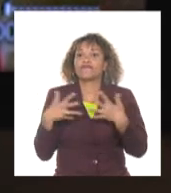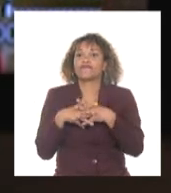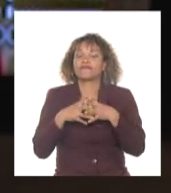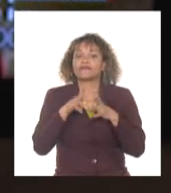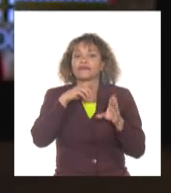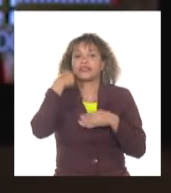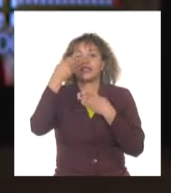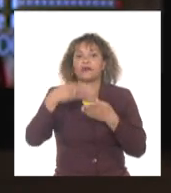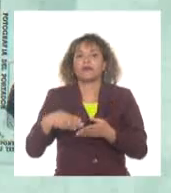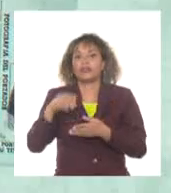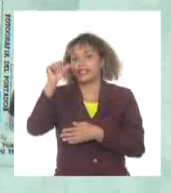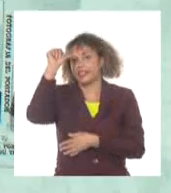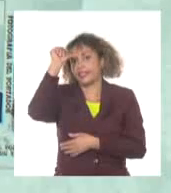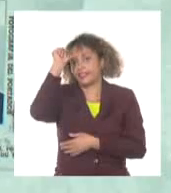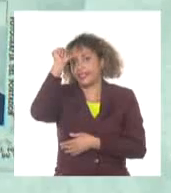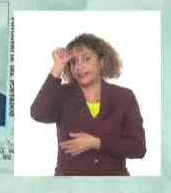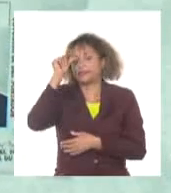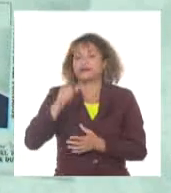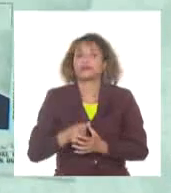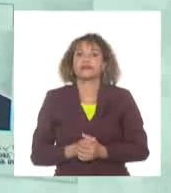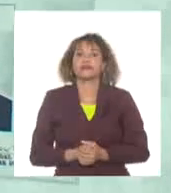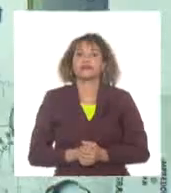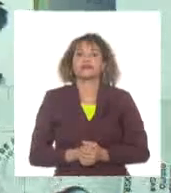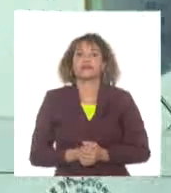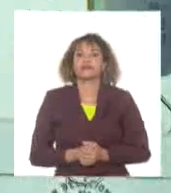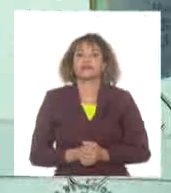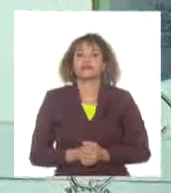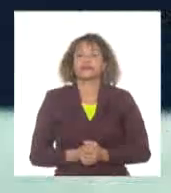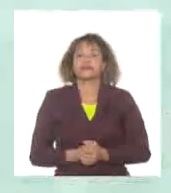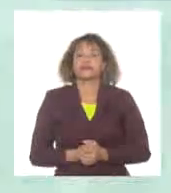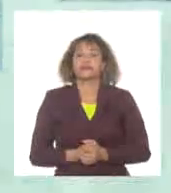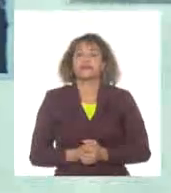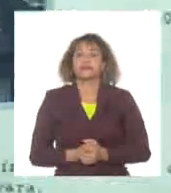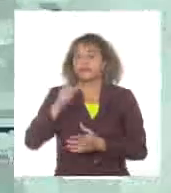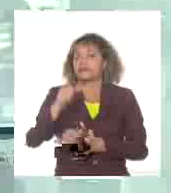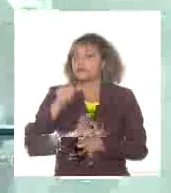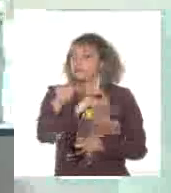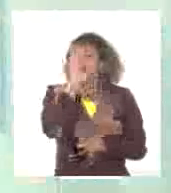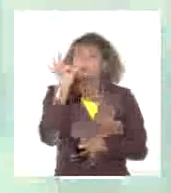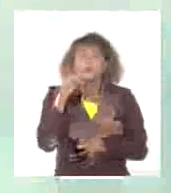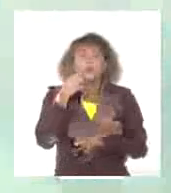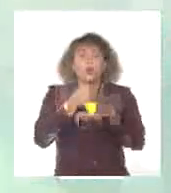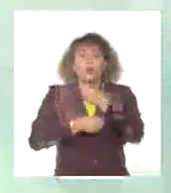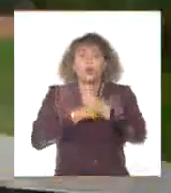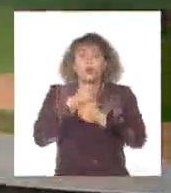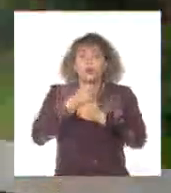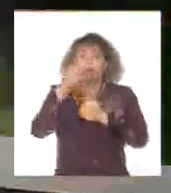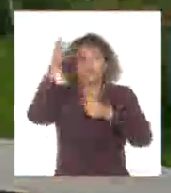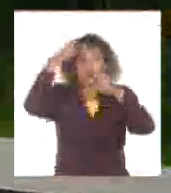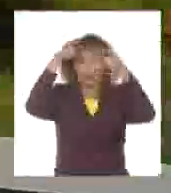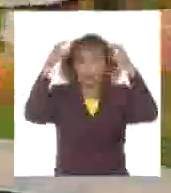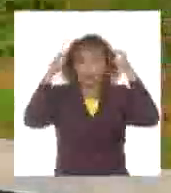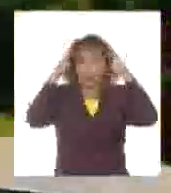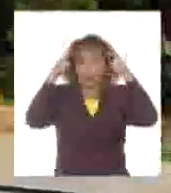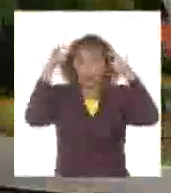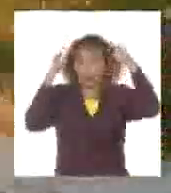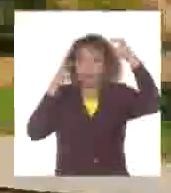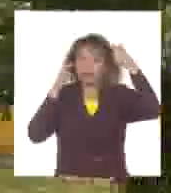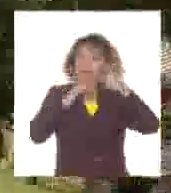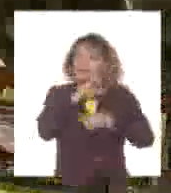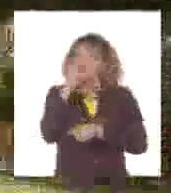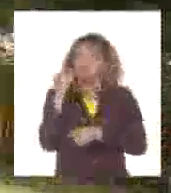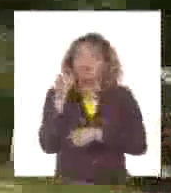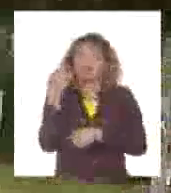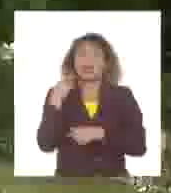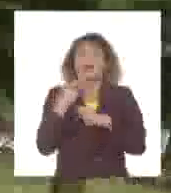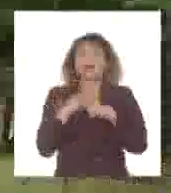la boina negra y la estrella en la frente, que por cierto nunca usó en la guerrilla boliviana, donde el Che era conocido como Ramón,